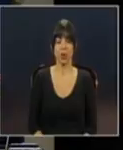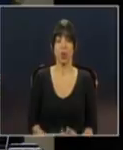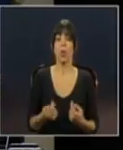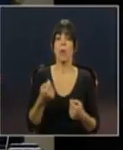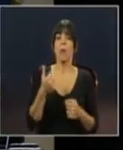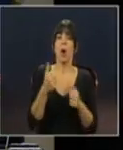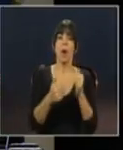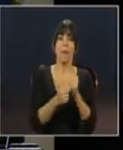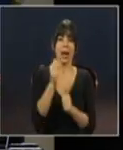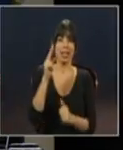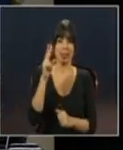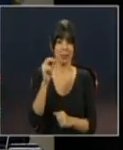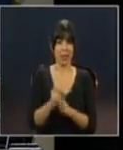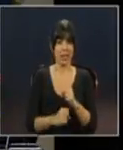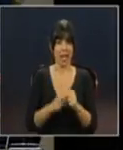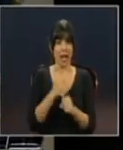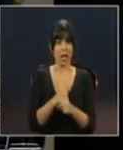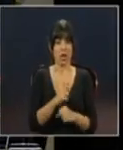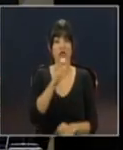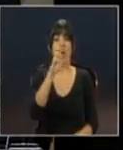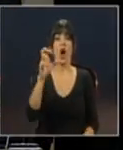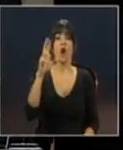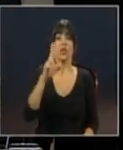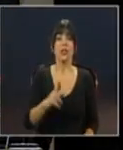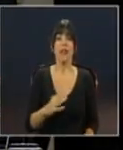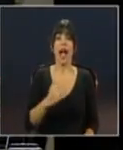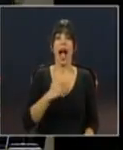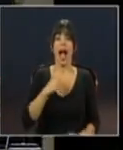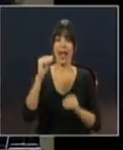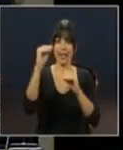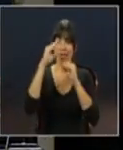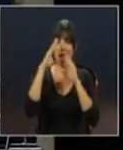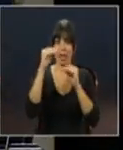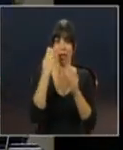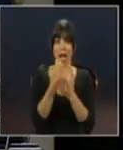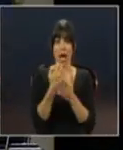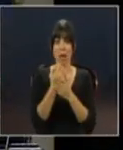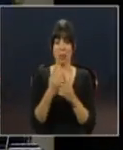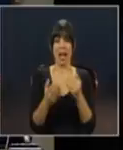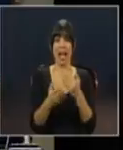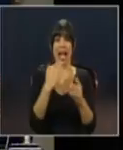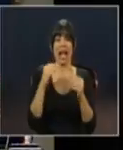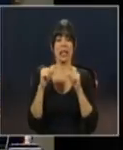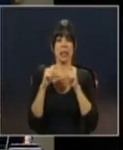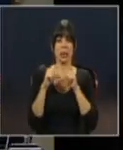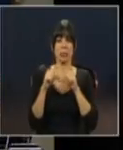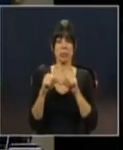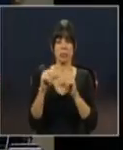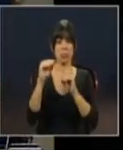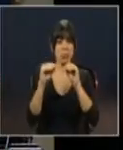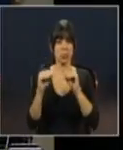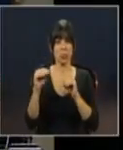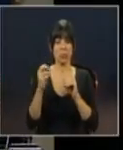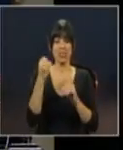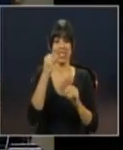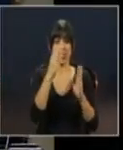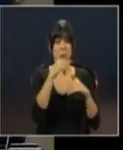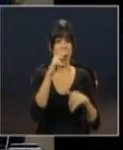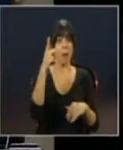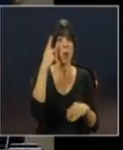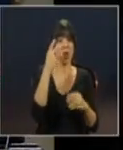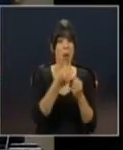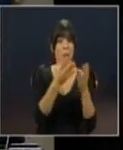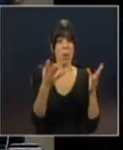Durante poco más de 2 décadas, Costa Rica ha tenido datos socioeconómicos casi inamovibles y sin políticas públicas